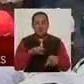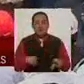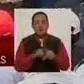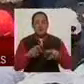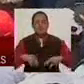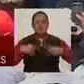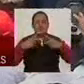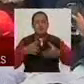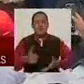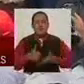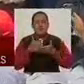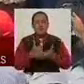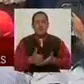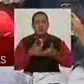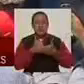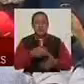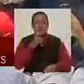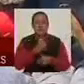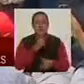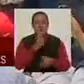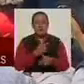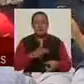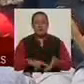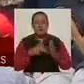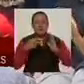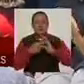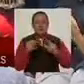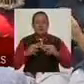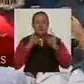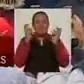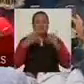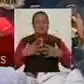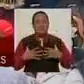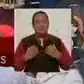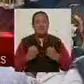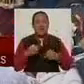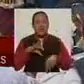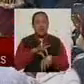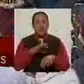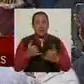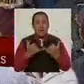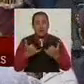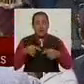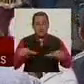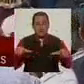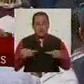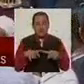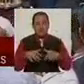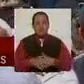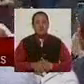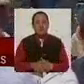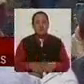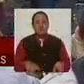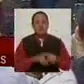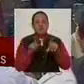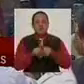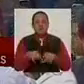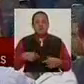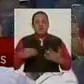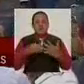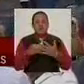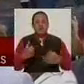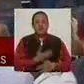campaña de prevención en lo que es el tema de salud en esta zona del país. En estos momentos la primera dama de la